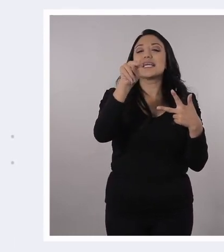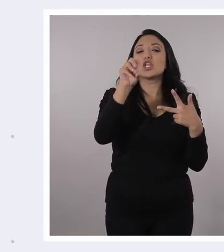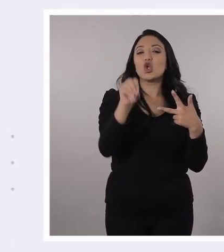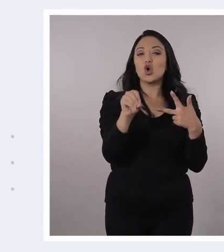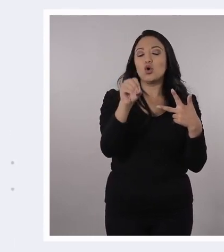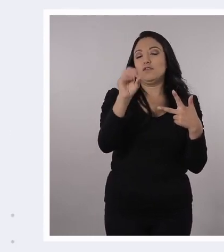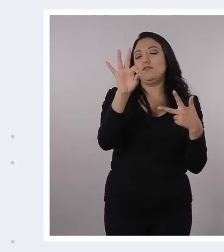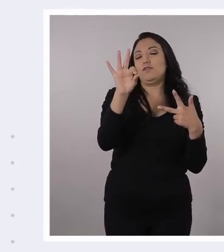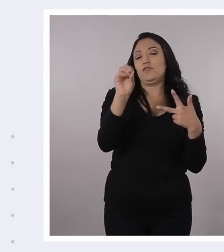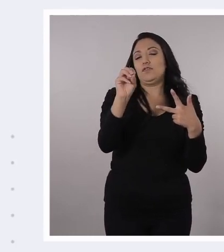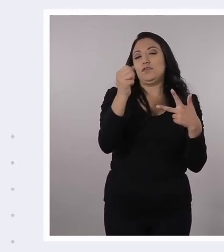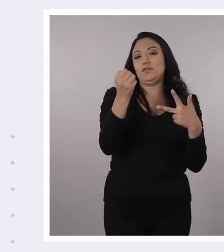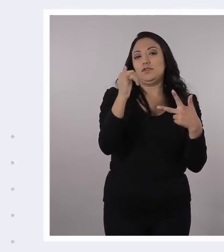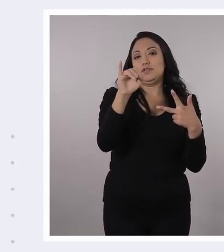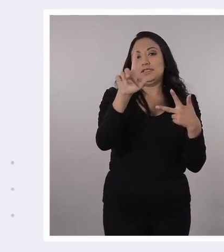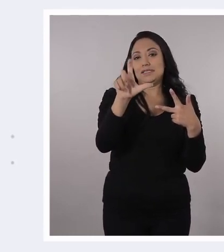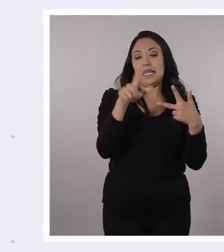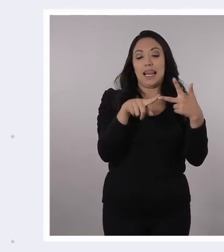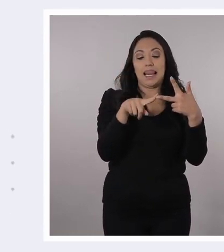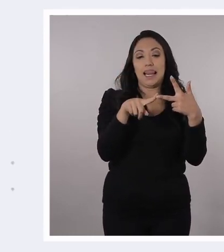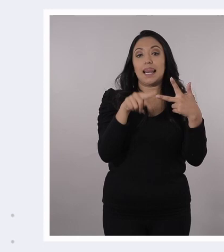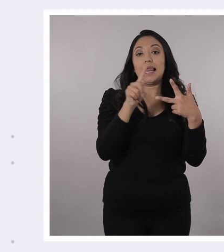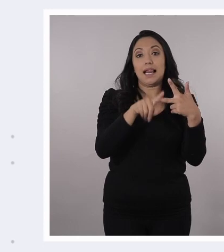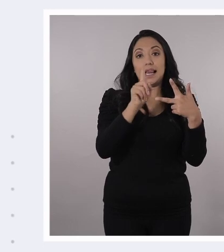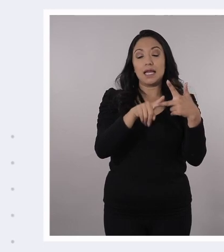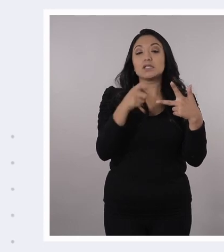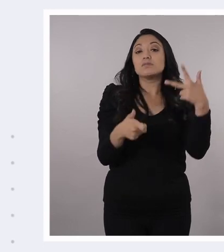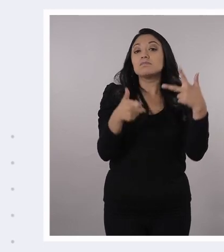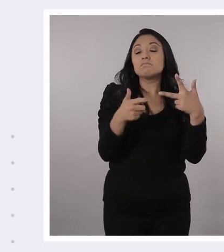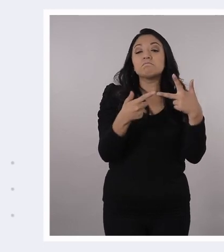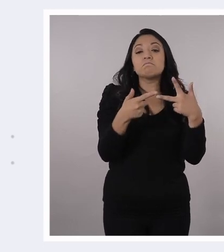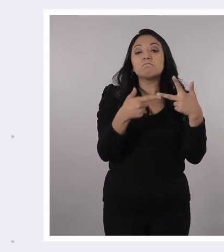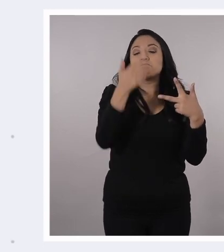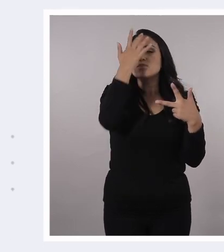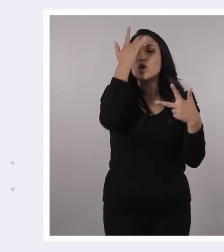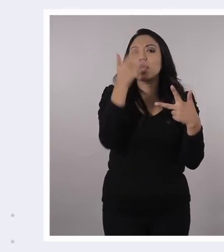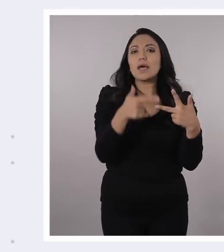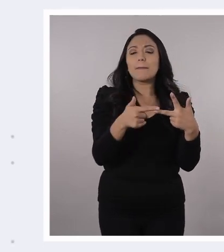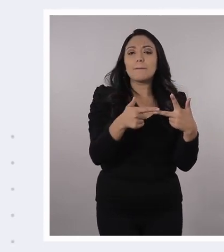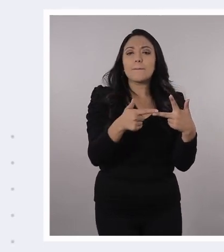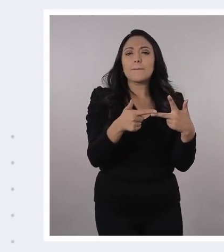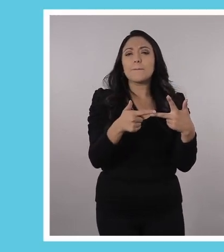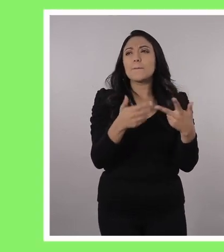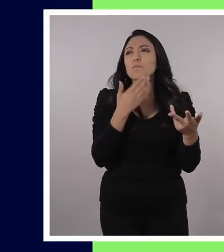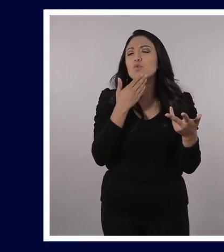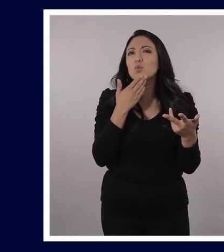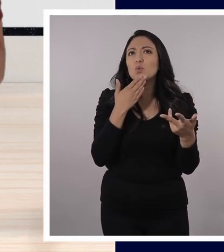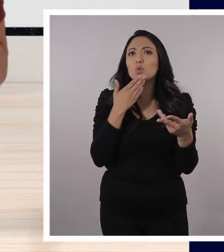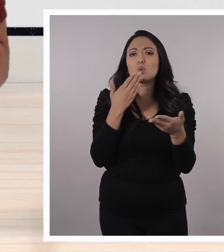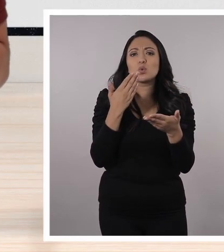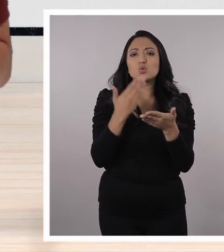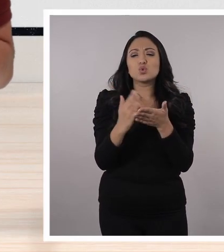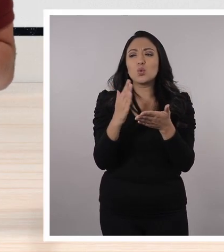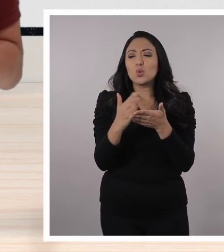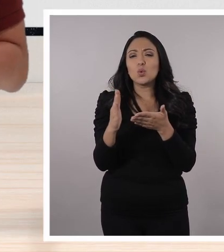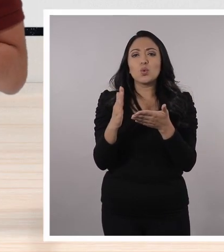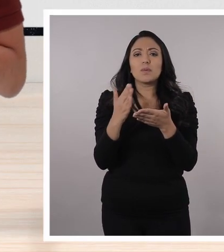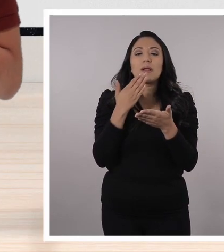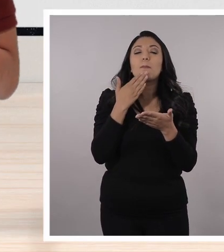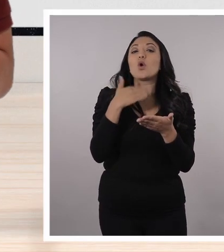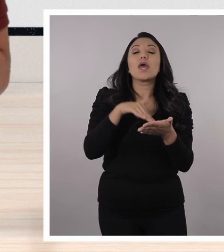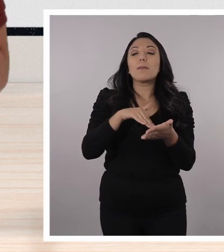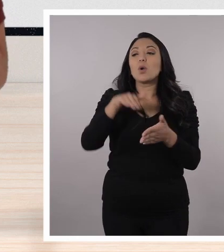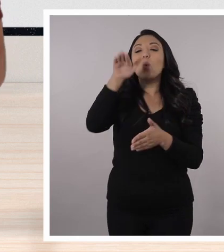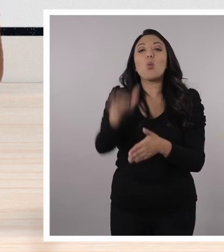Ignofósiles. Los ignofósiles. Los ignofósiles se caracterizan por ser rastros, ¿sí? Rastros o evidencia de